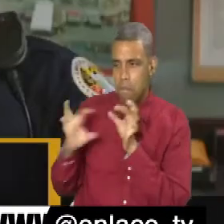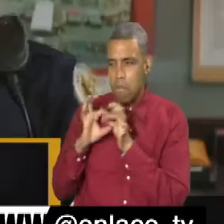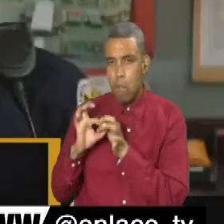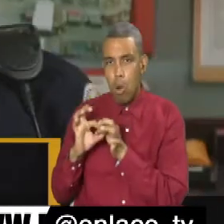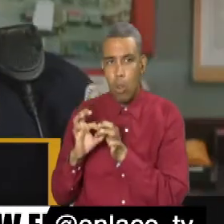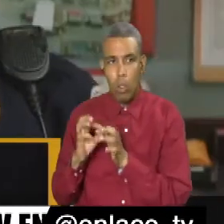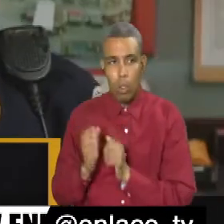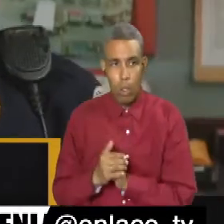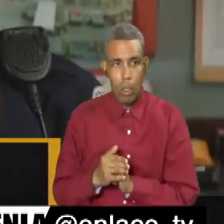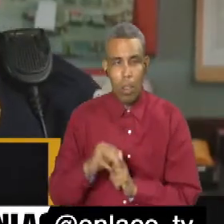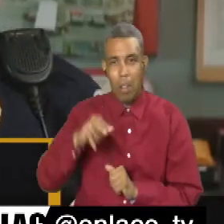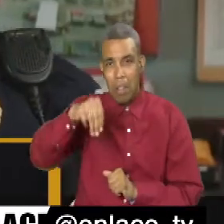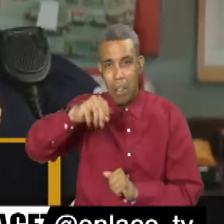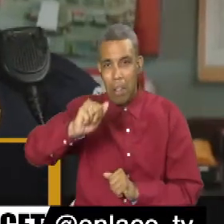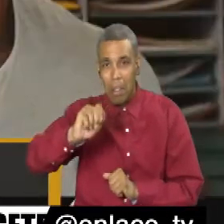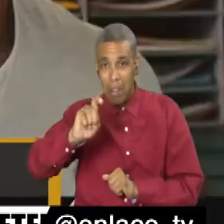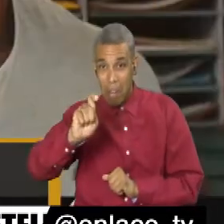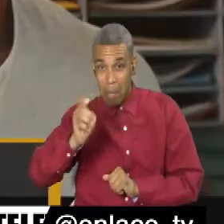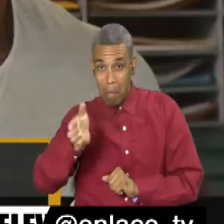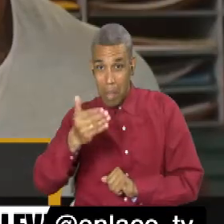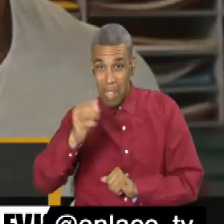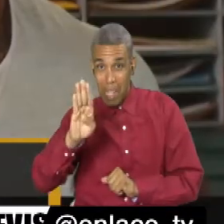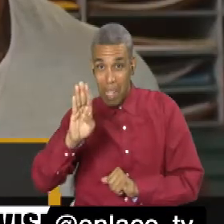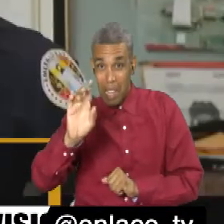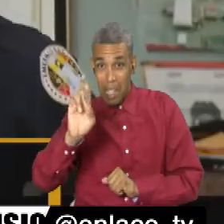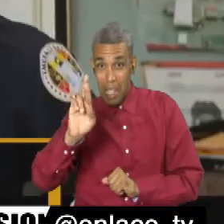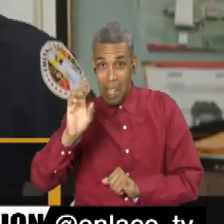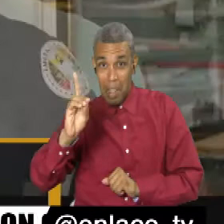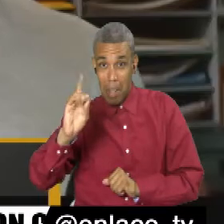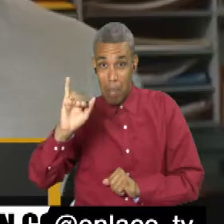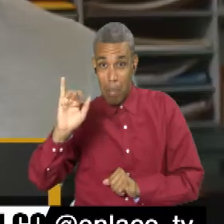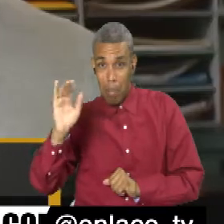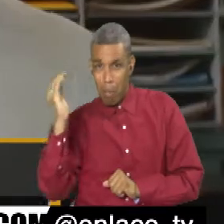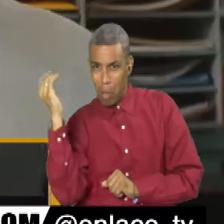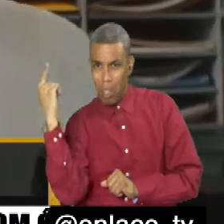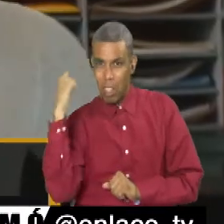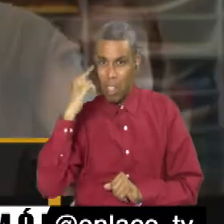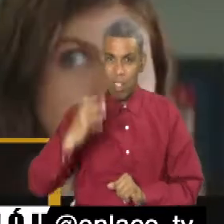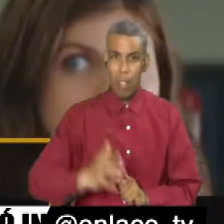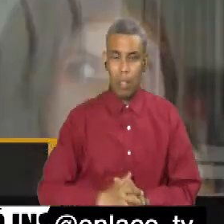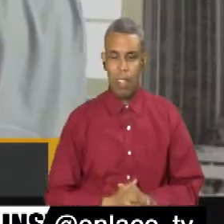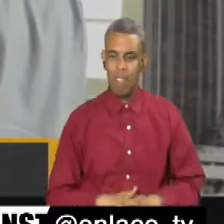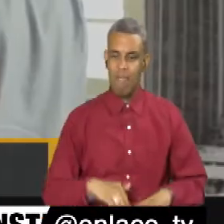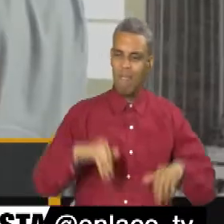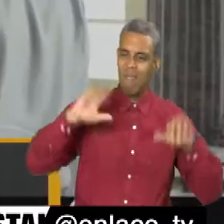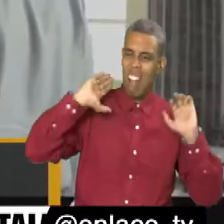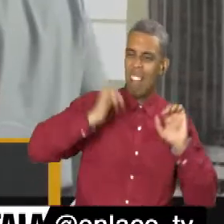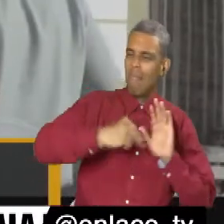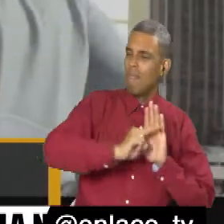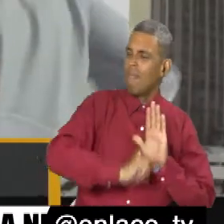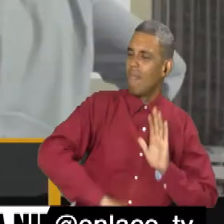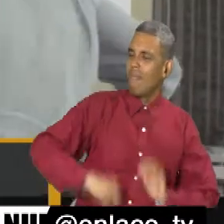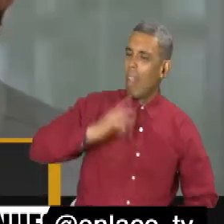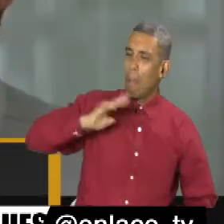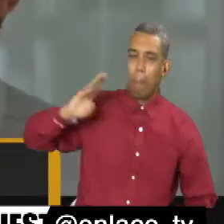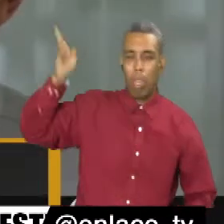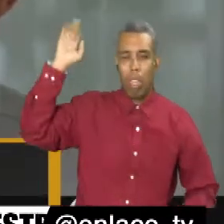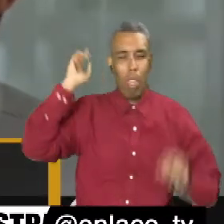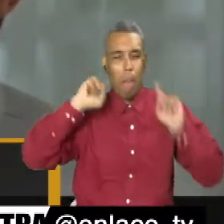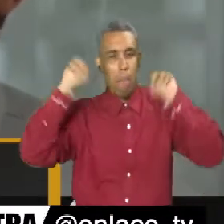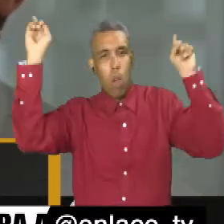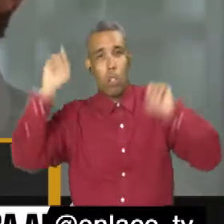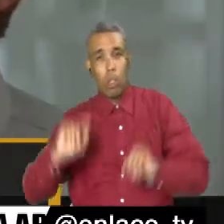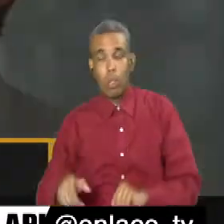Brody, un joven exnadador olímpico caído en la desgracia al que le gusta saltarse las normas. El Consejo de la Ciudad nos recortó los fondos,